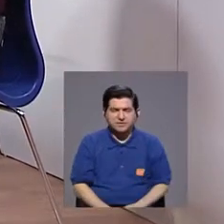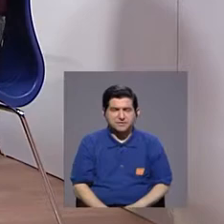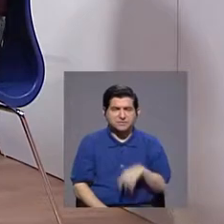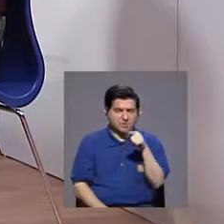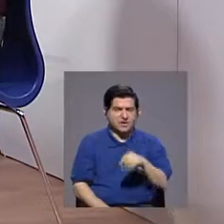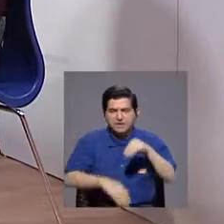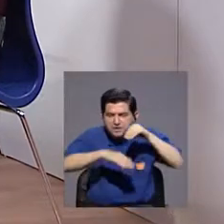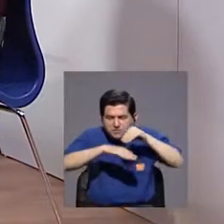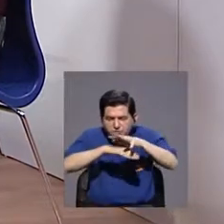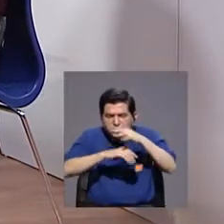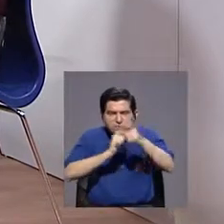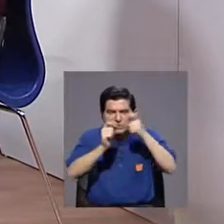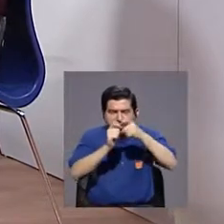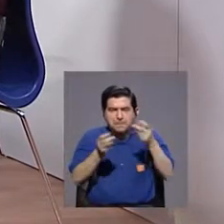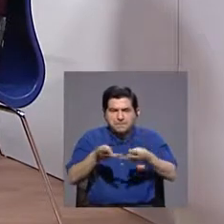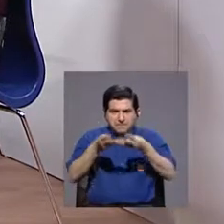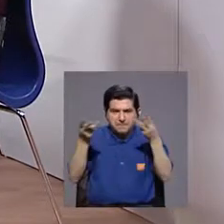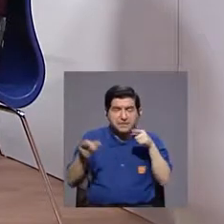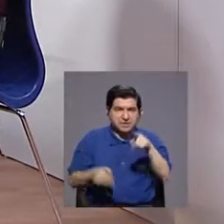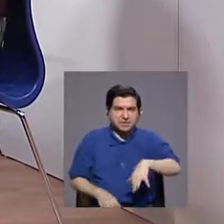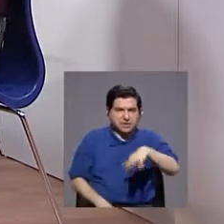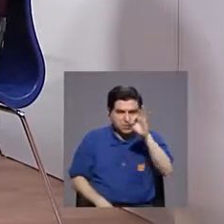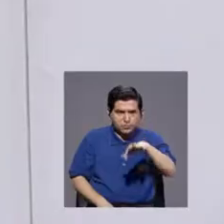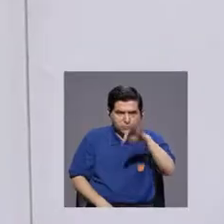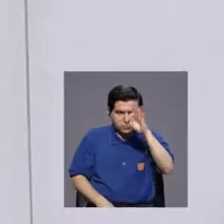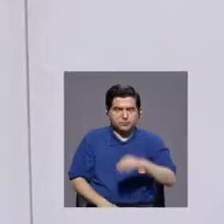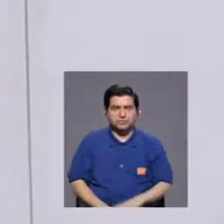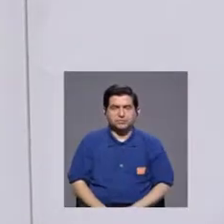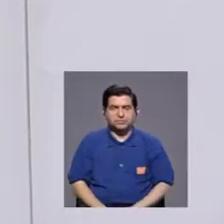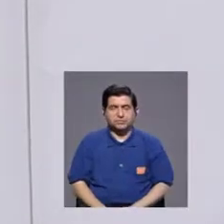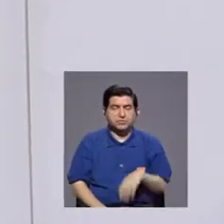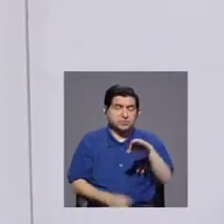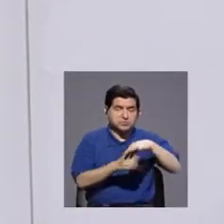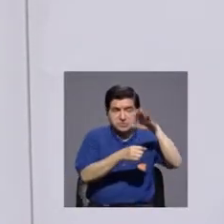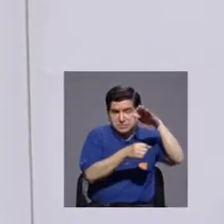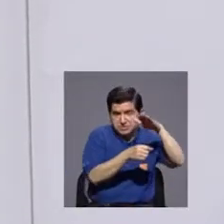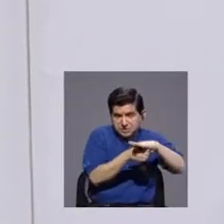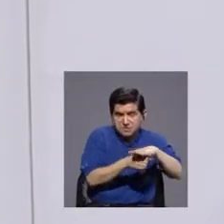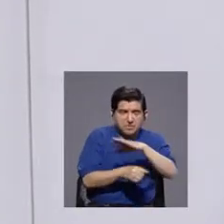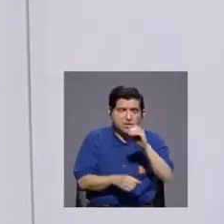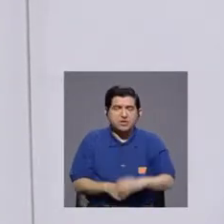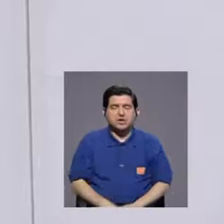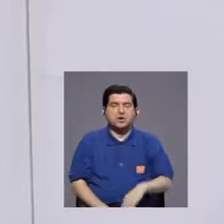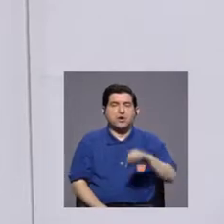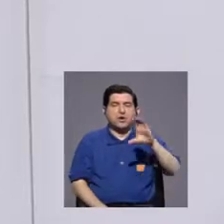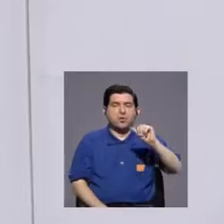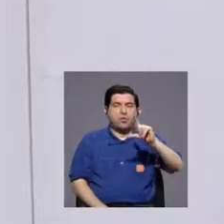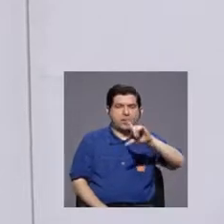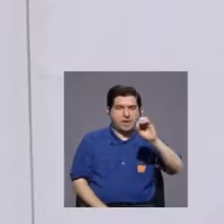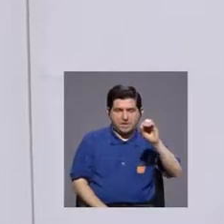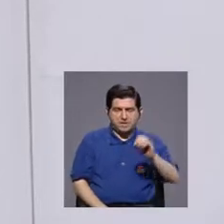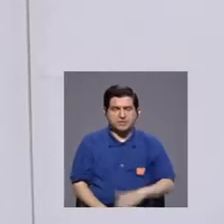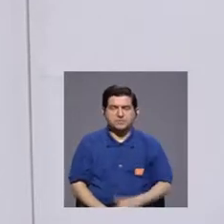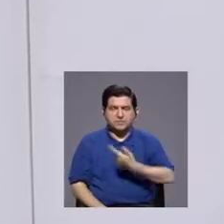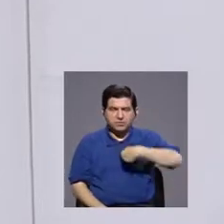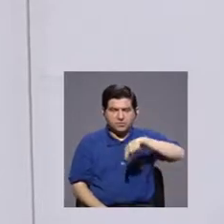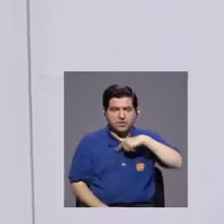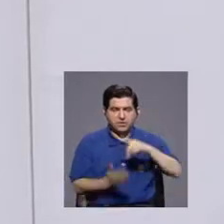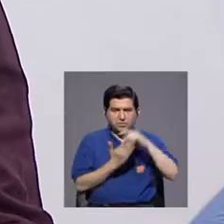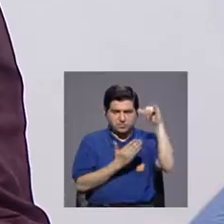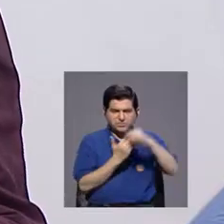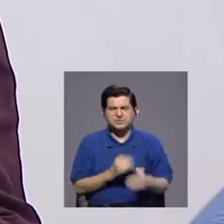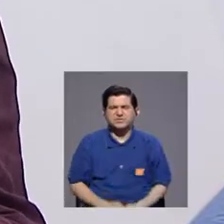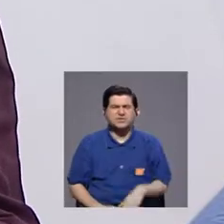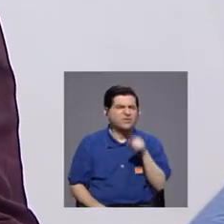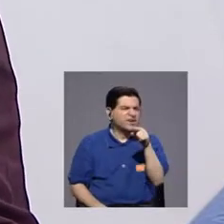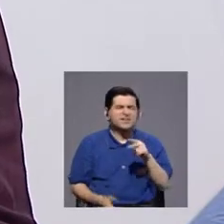adecuado con el material que se haya seleccionado ya sean semillas o callos embriogénicos en nuestro en nuestro proyecto